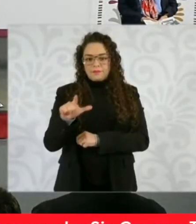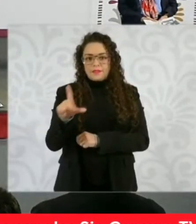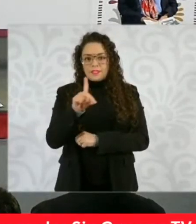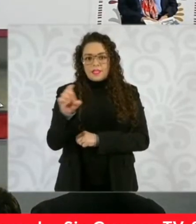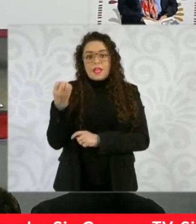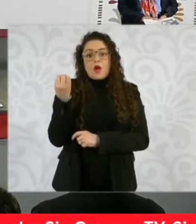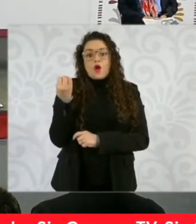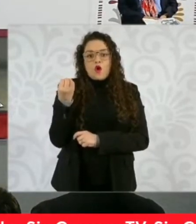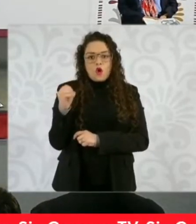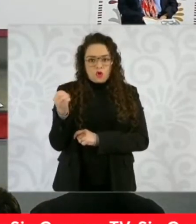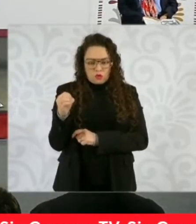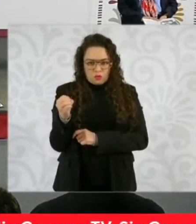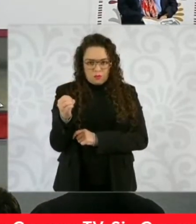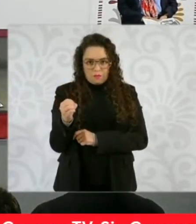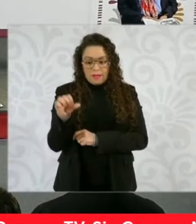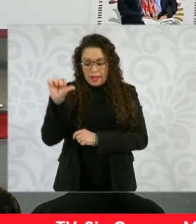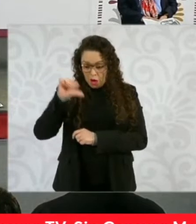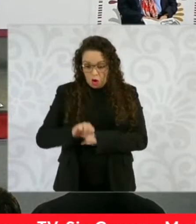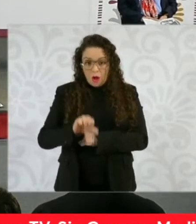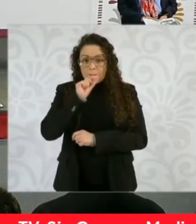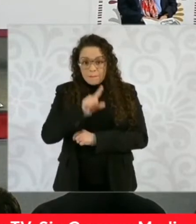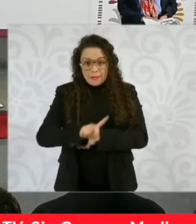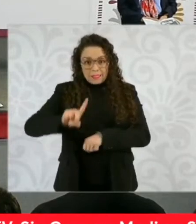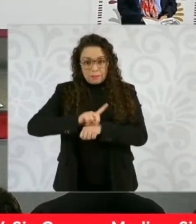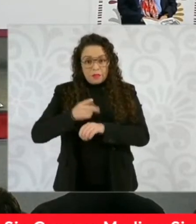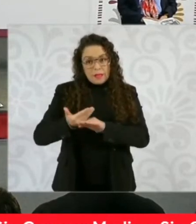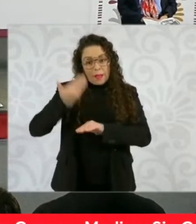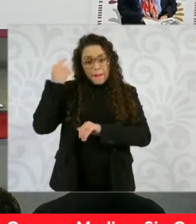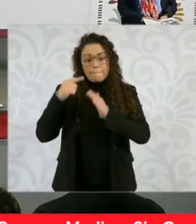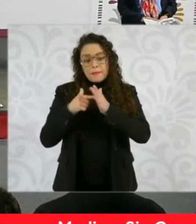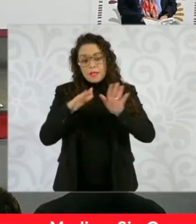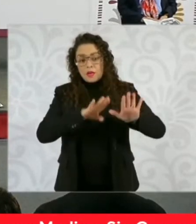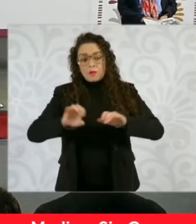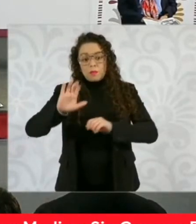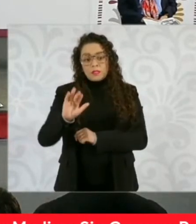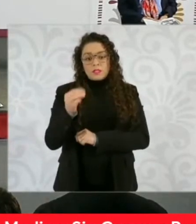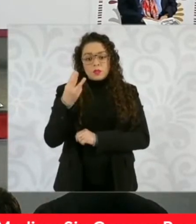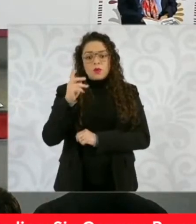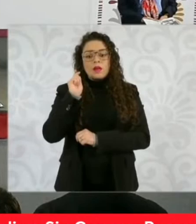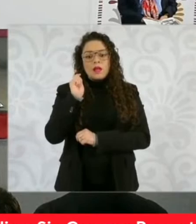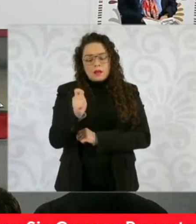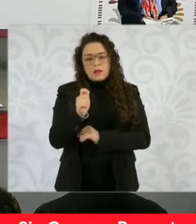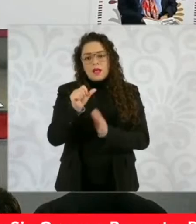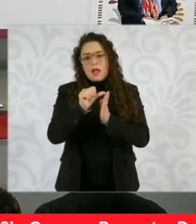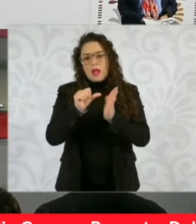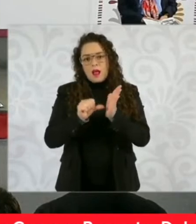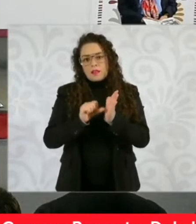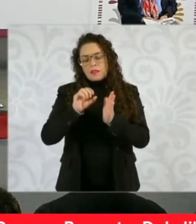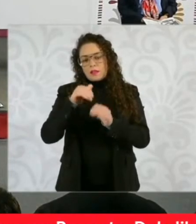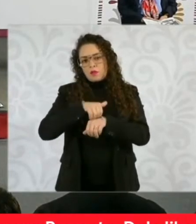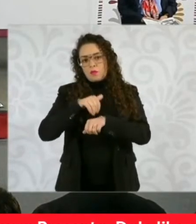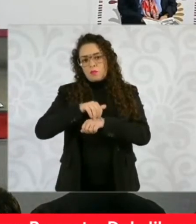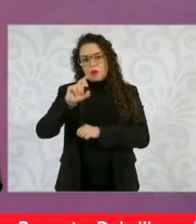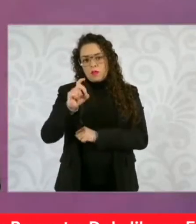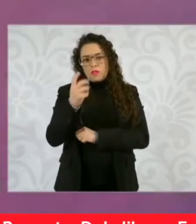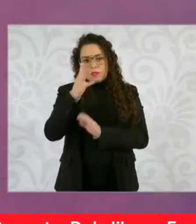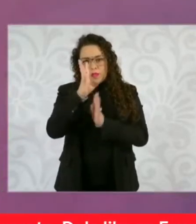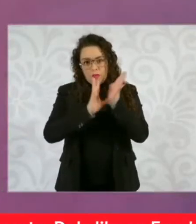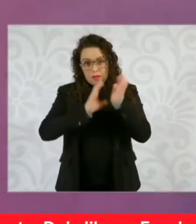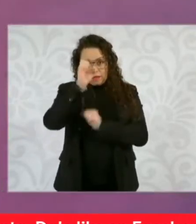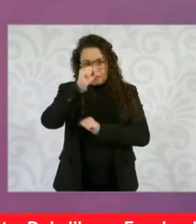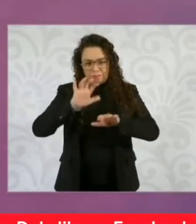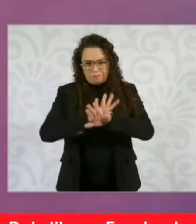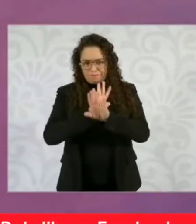hoy, pero de 1953, se llevó a cabo la reforma al artículo 34 de nuestra